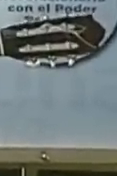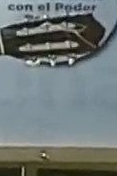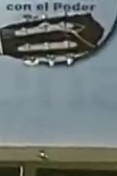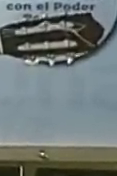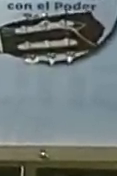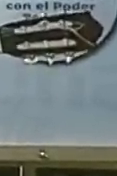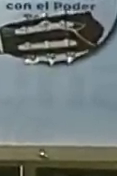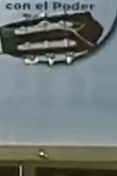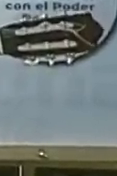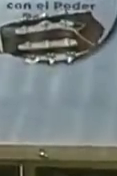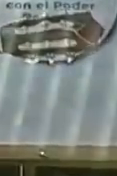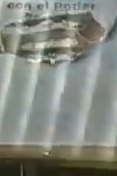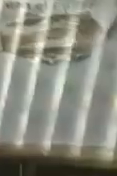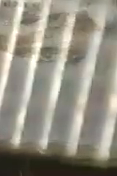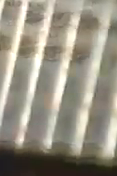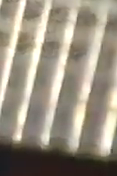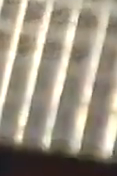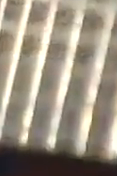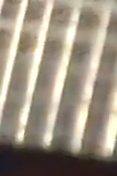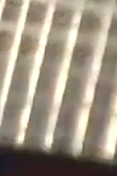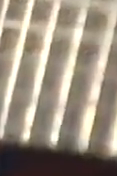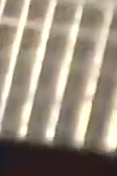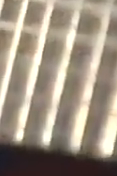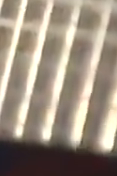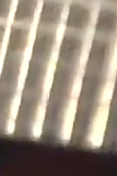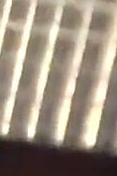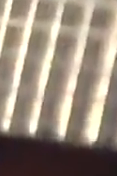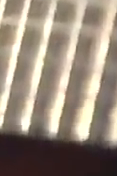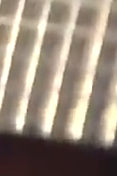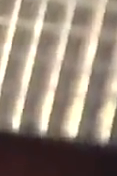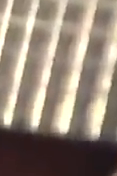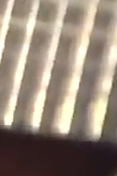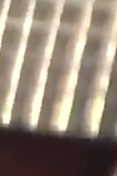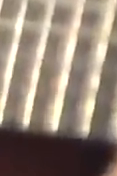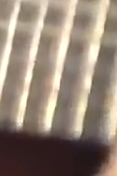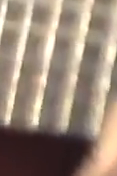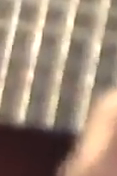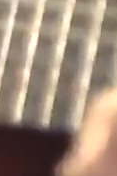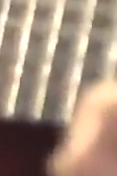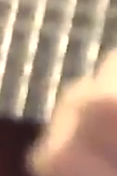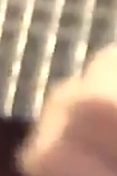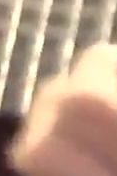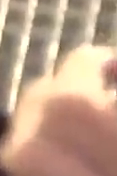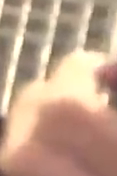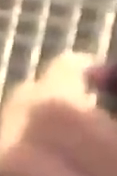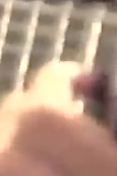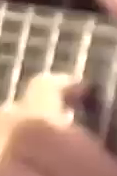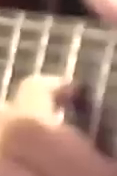Ah,